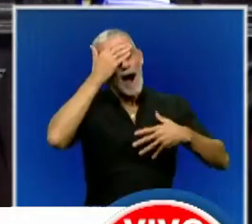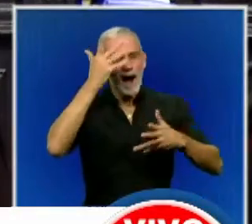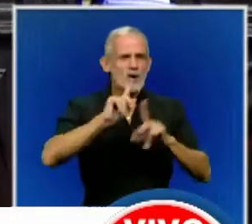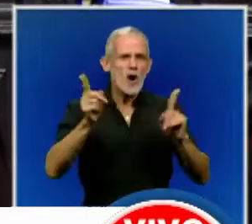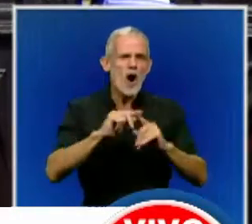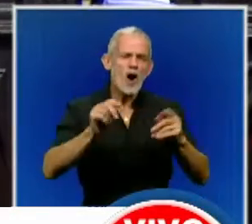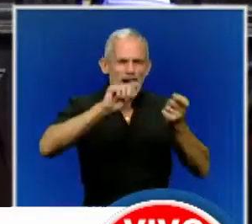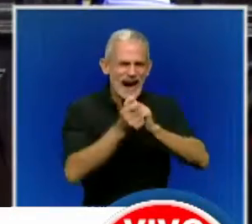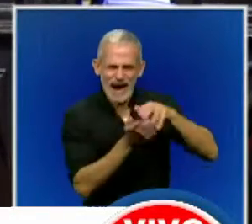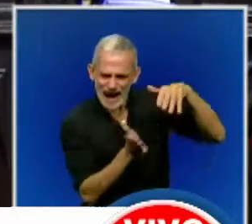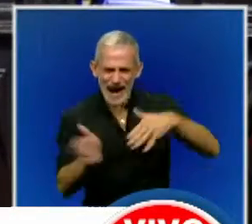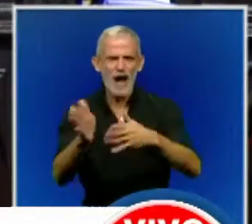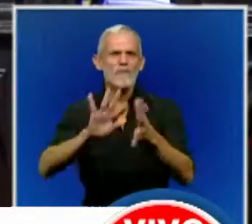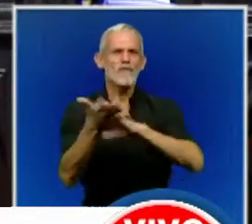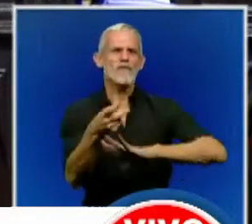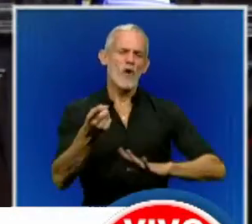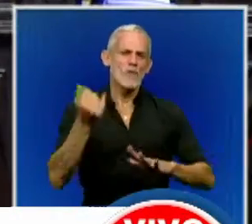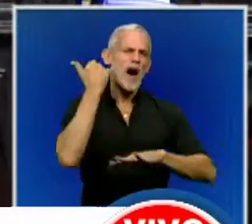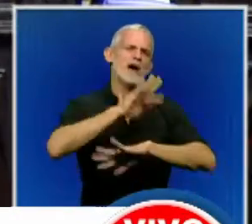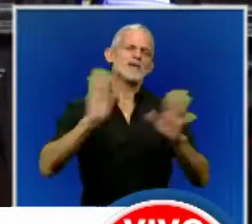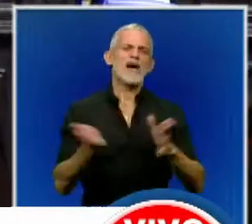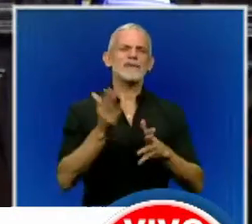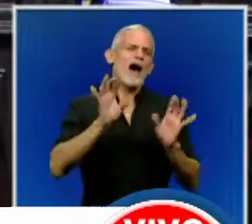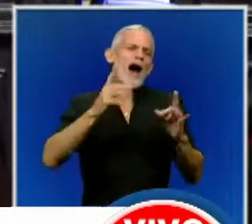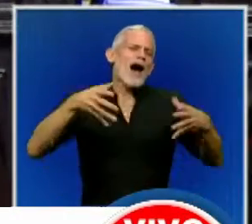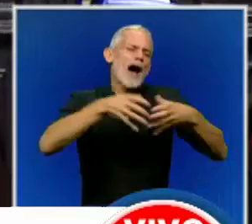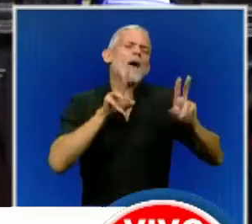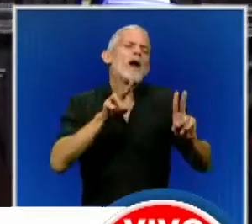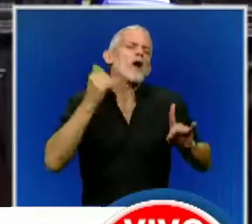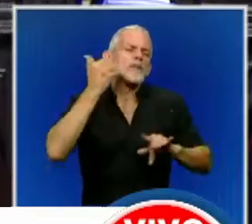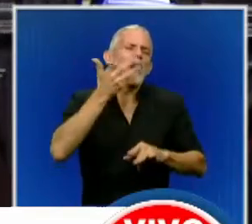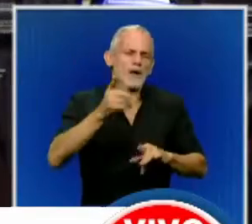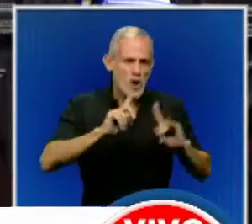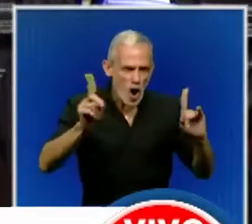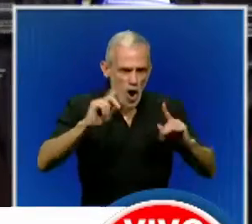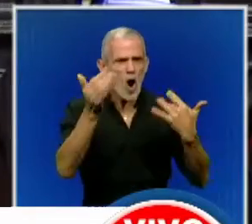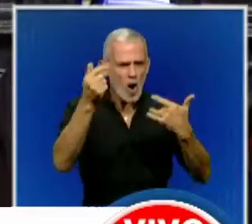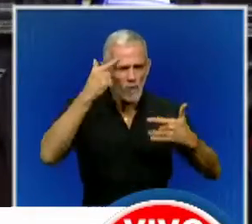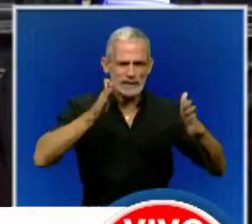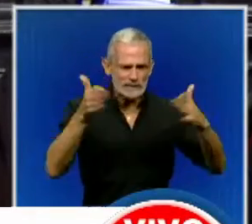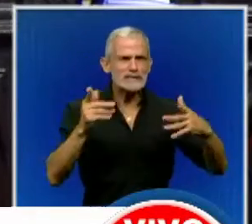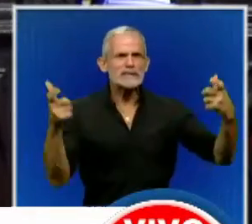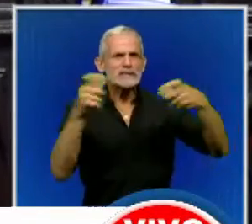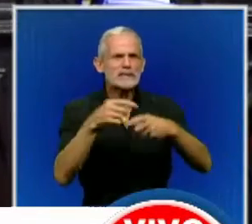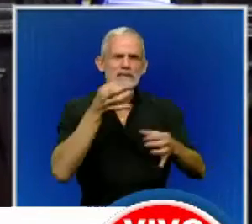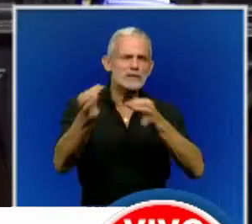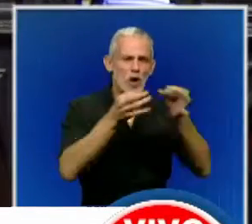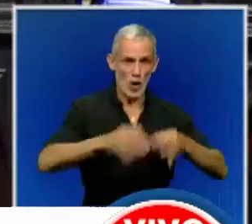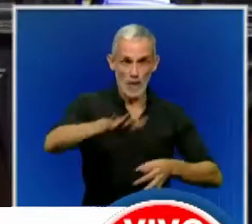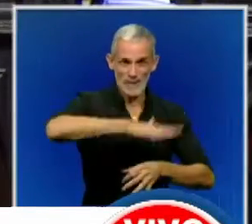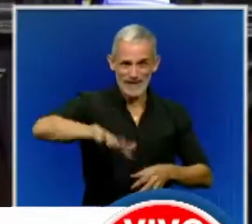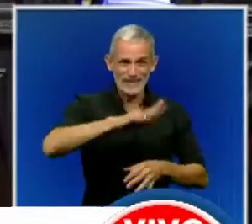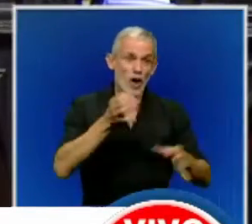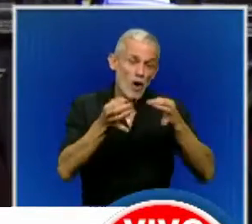cambien el rumbo, salgan de la cúpula de cristal que se encuentran, sean capaces de juntarse a conversar, porque si